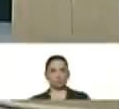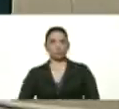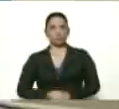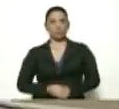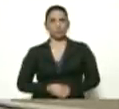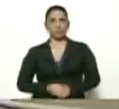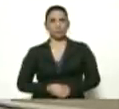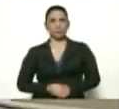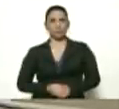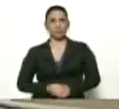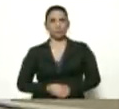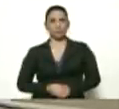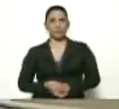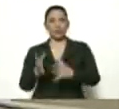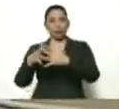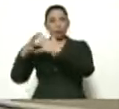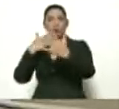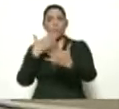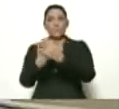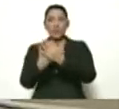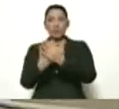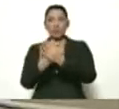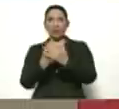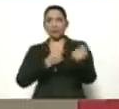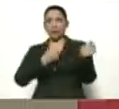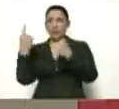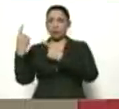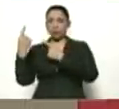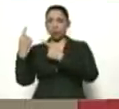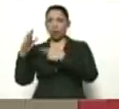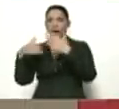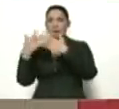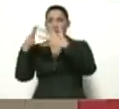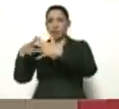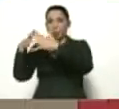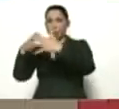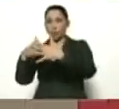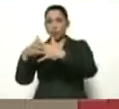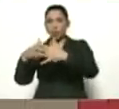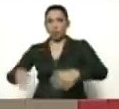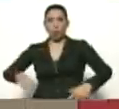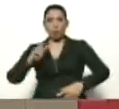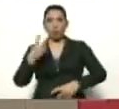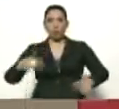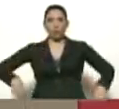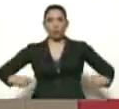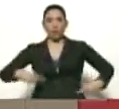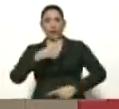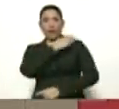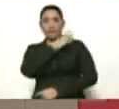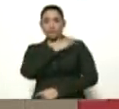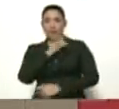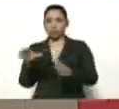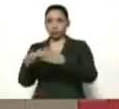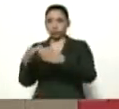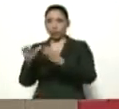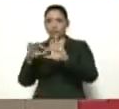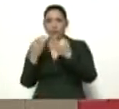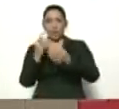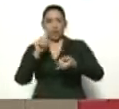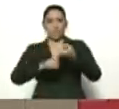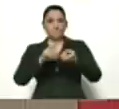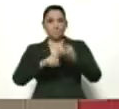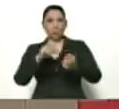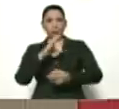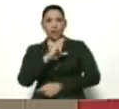alias la silla responsable del narcotráfico jefe del cartel de la guajira familiar de la esposa es